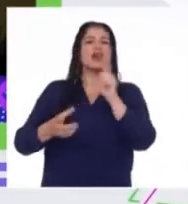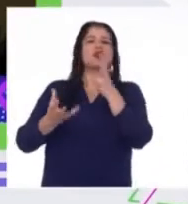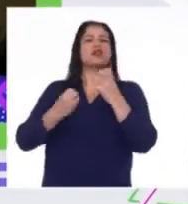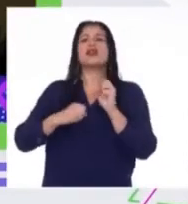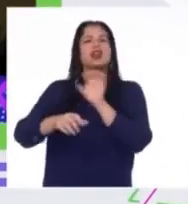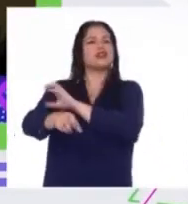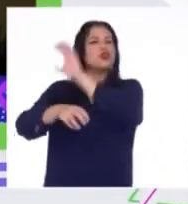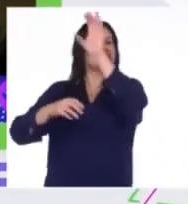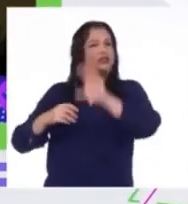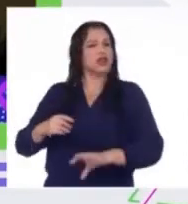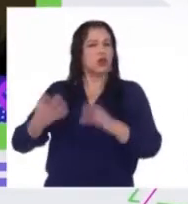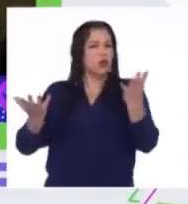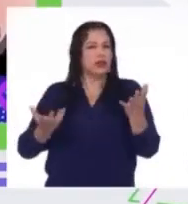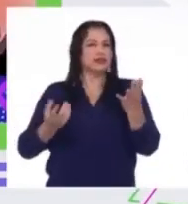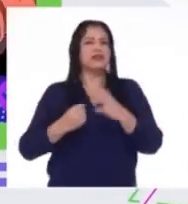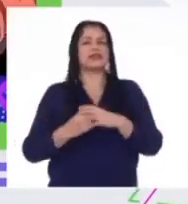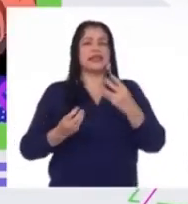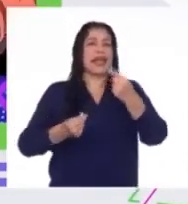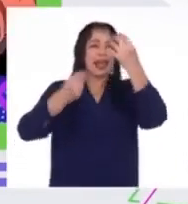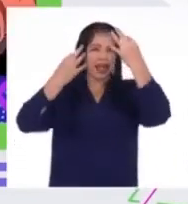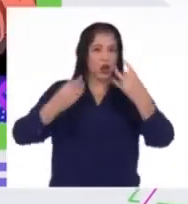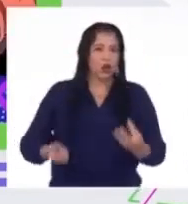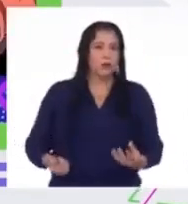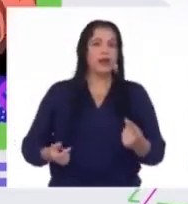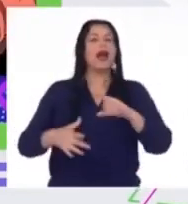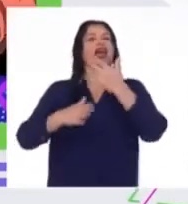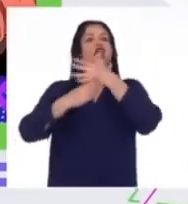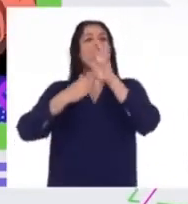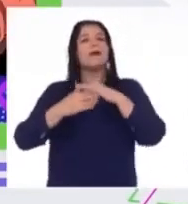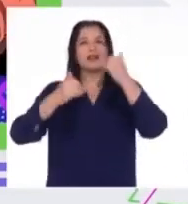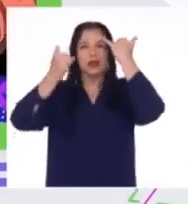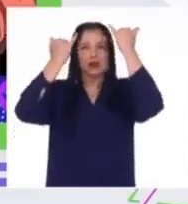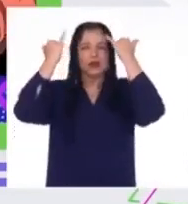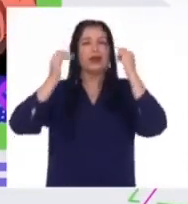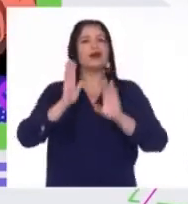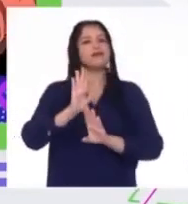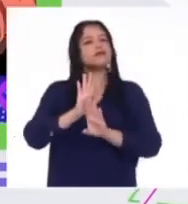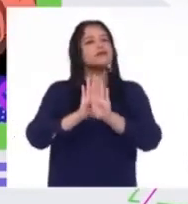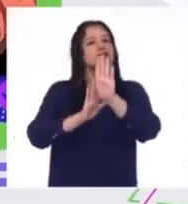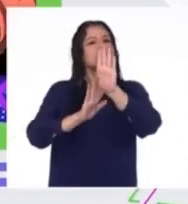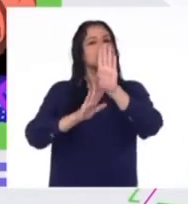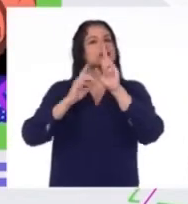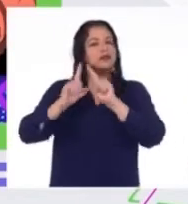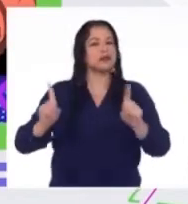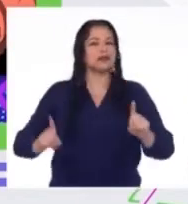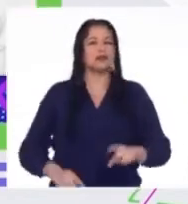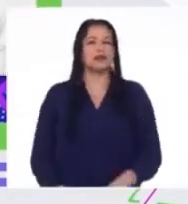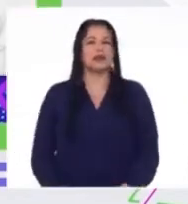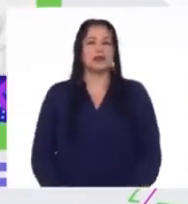económicas del neoliberalismo y comparten una ideología progresista.